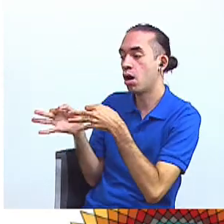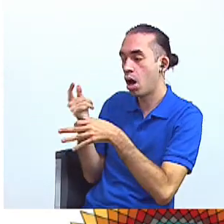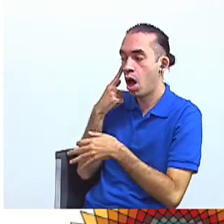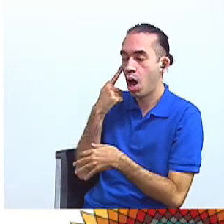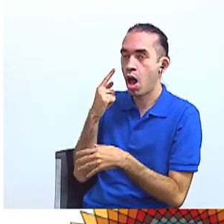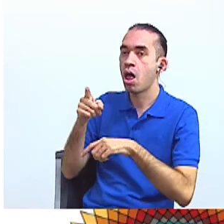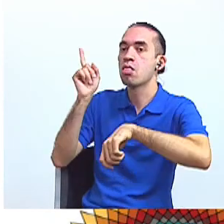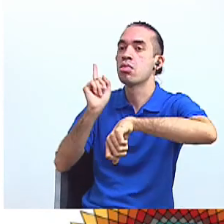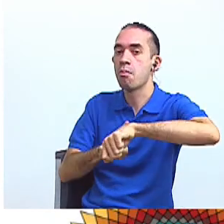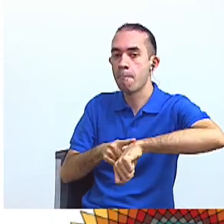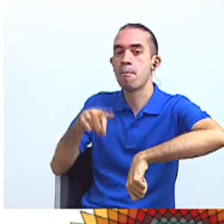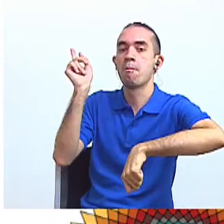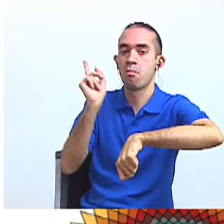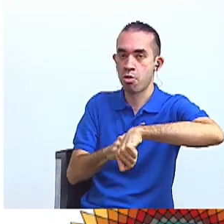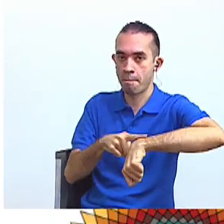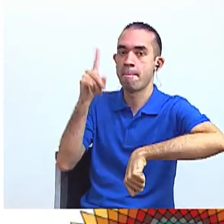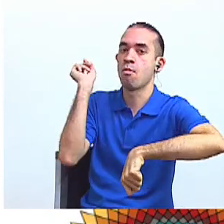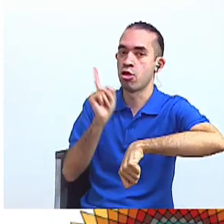tiempo.